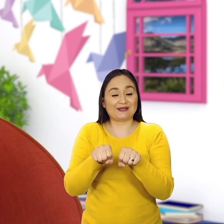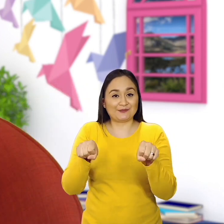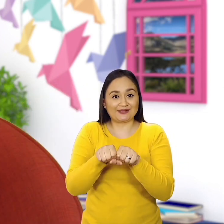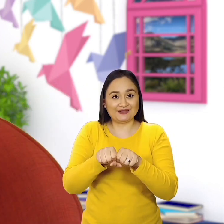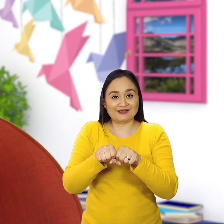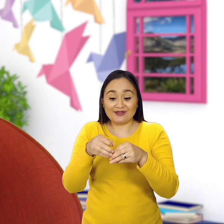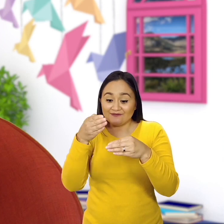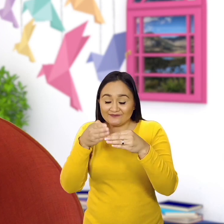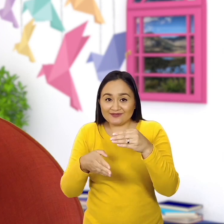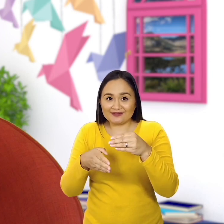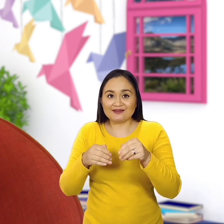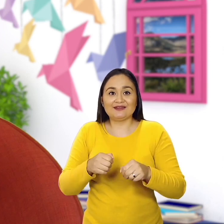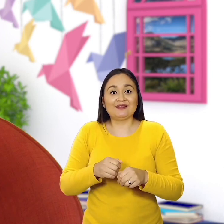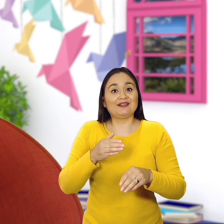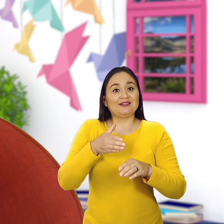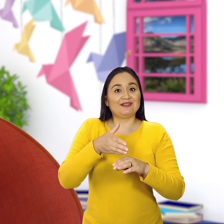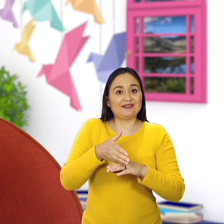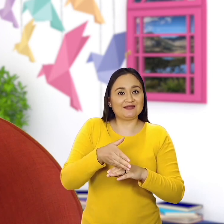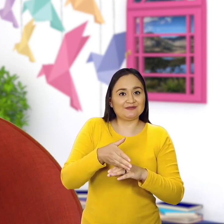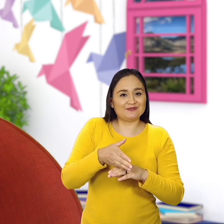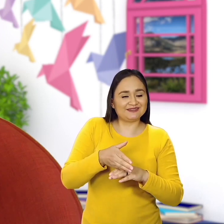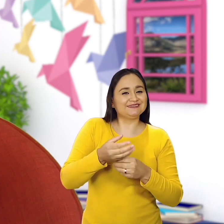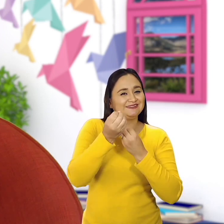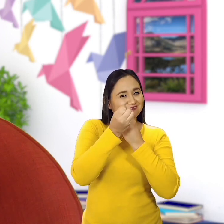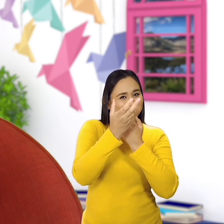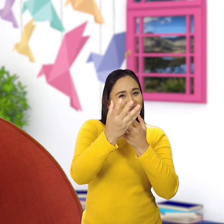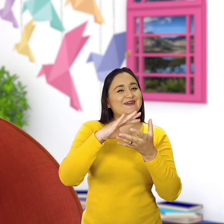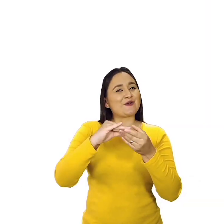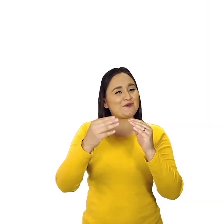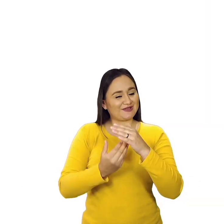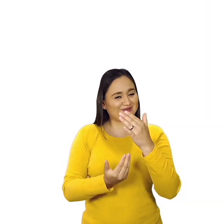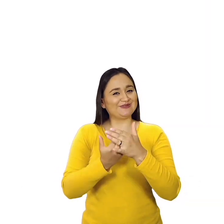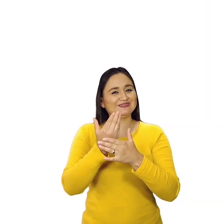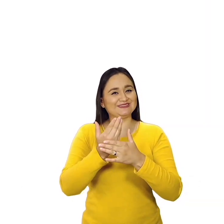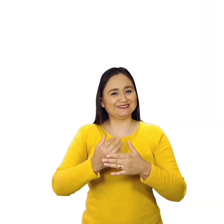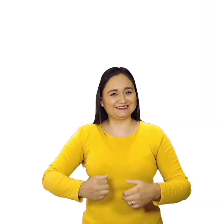roto para que después te cuente otro.